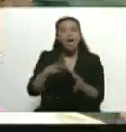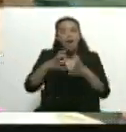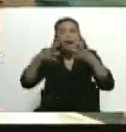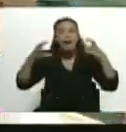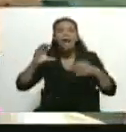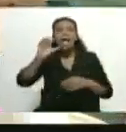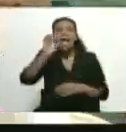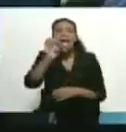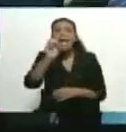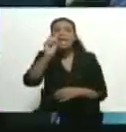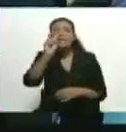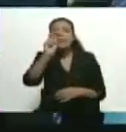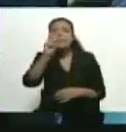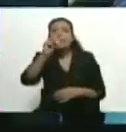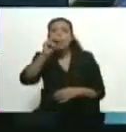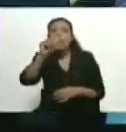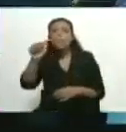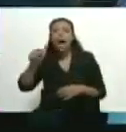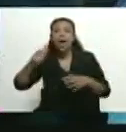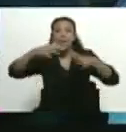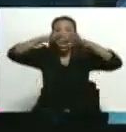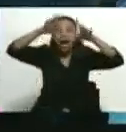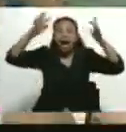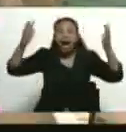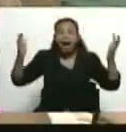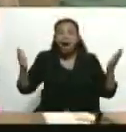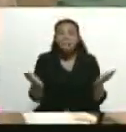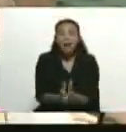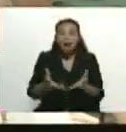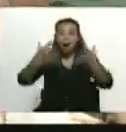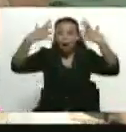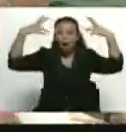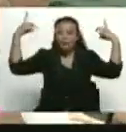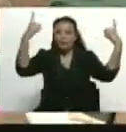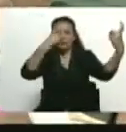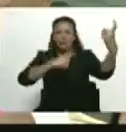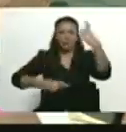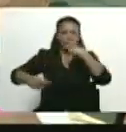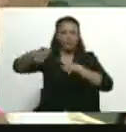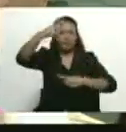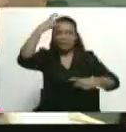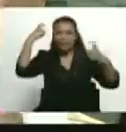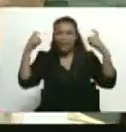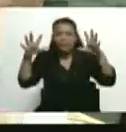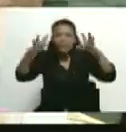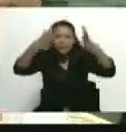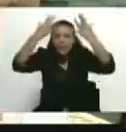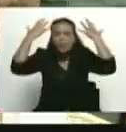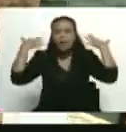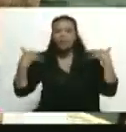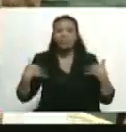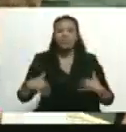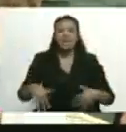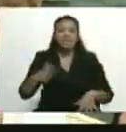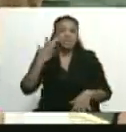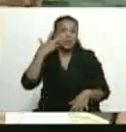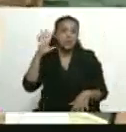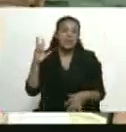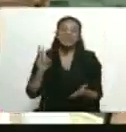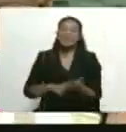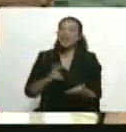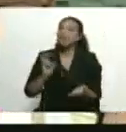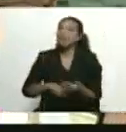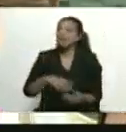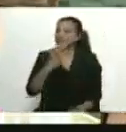espuma? Habían como unas cámaras de espuma que, eso era demasiado. Tremendo,